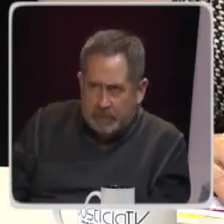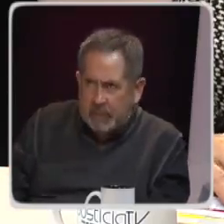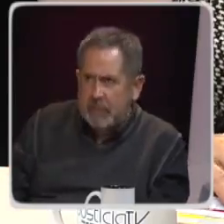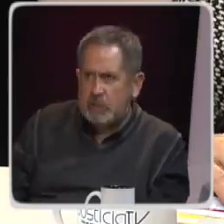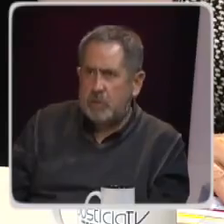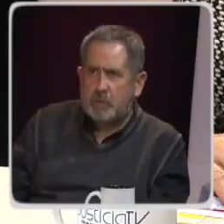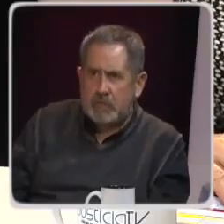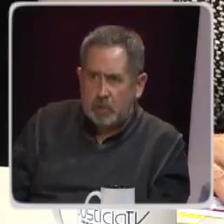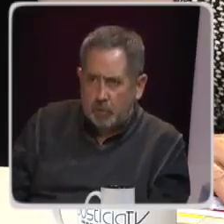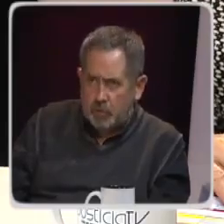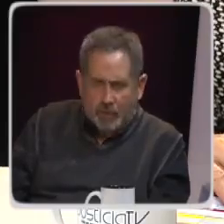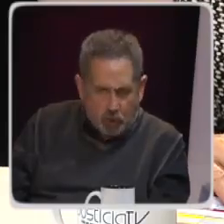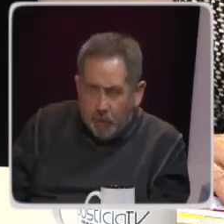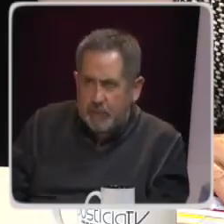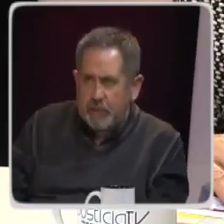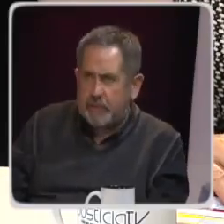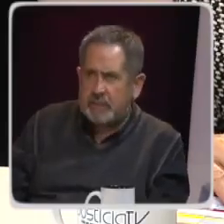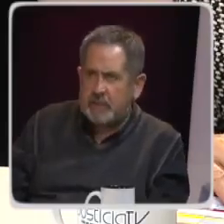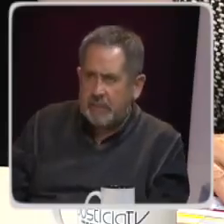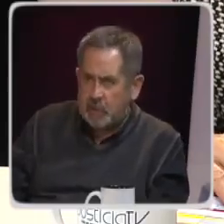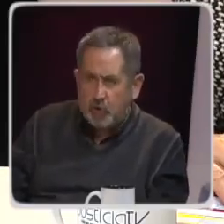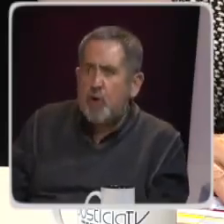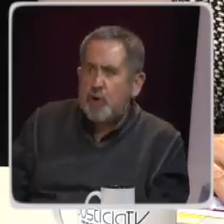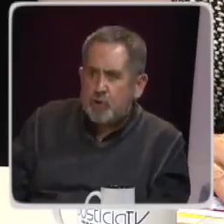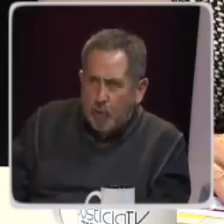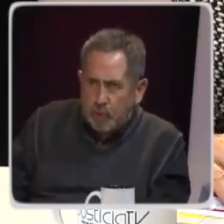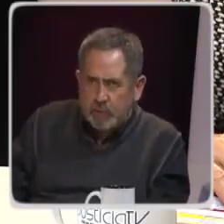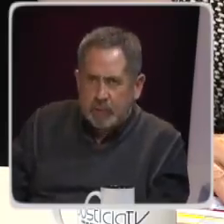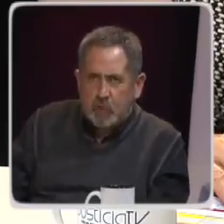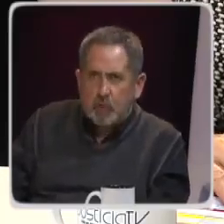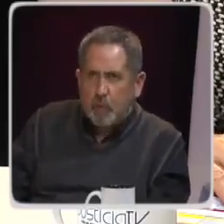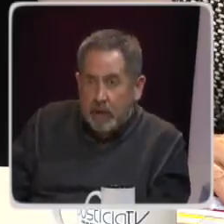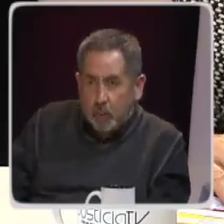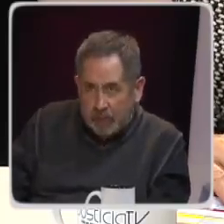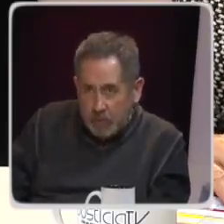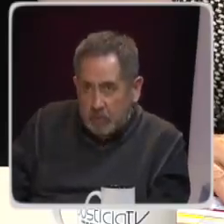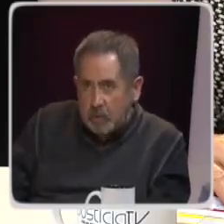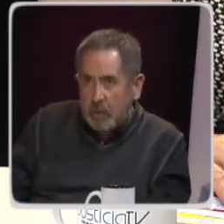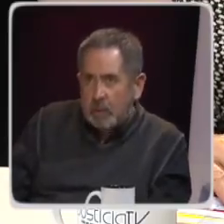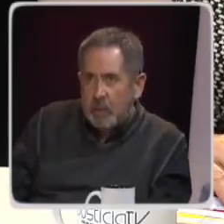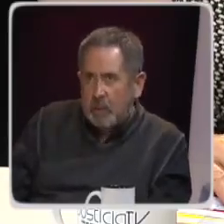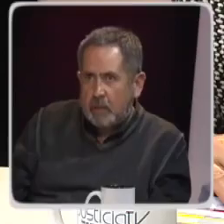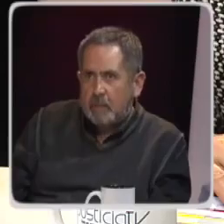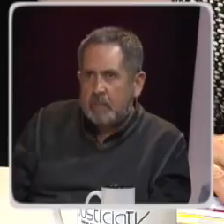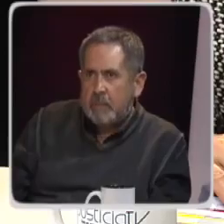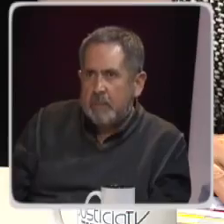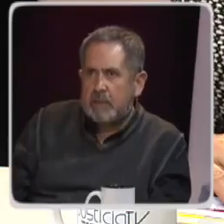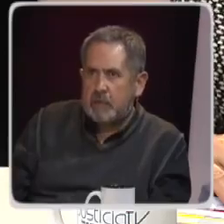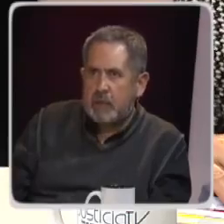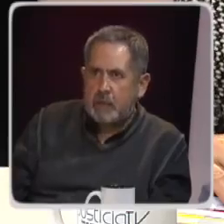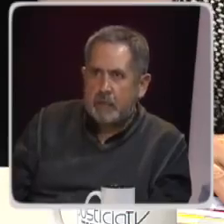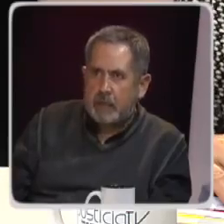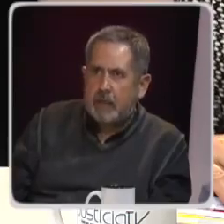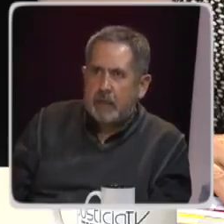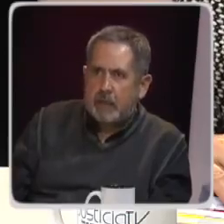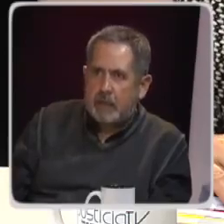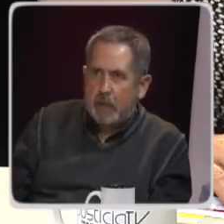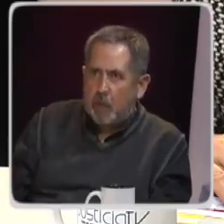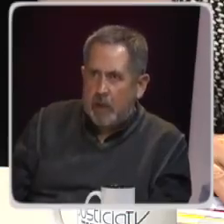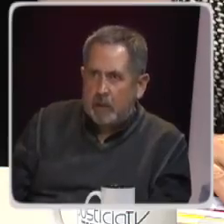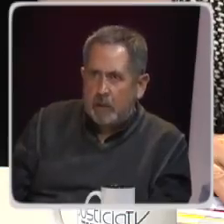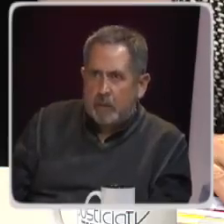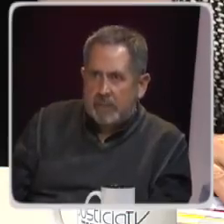privadas pudieran dar mejor accesibilidad, pero sí también debería estar bien claro en la ley, que sí se permita,